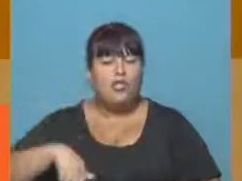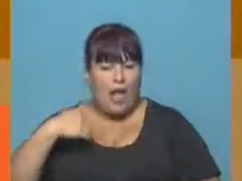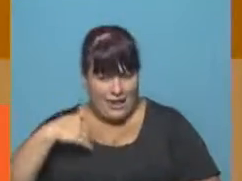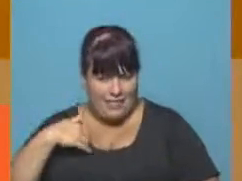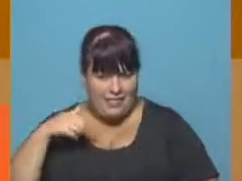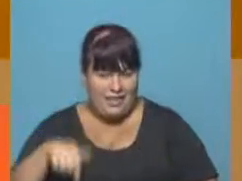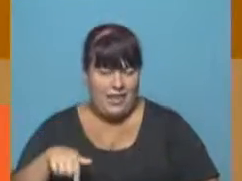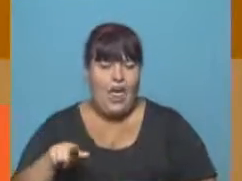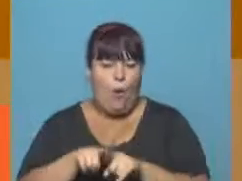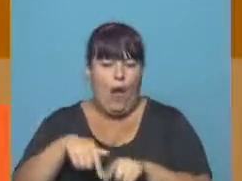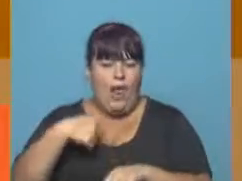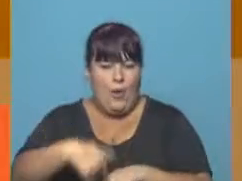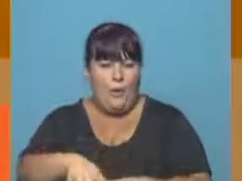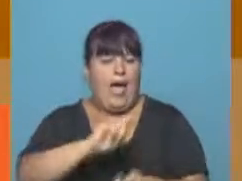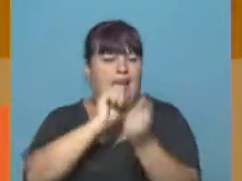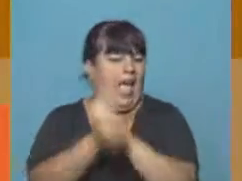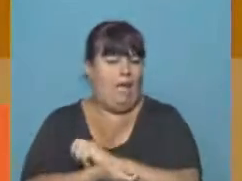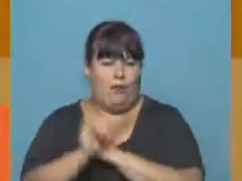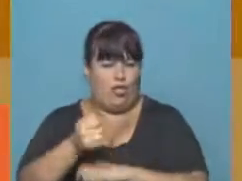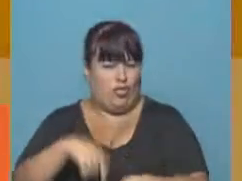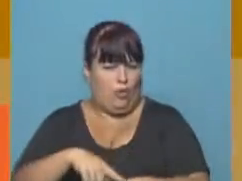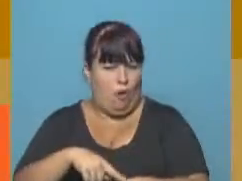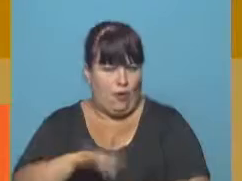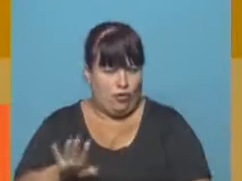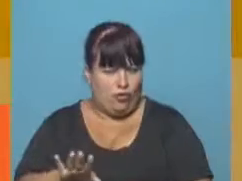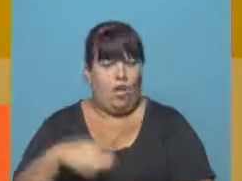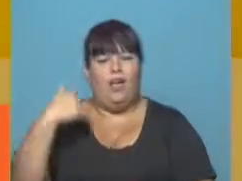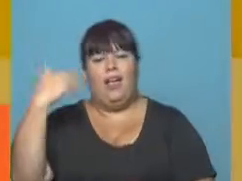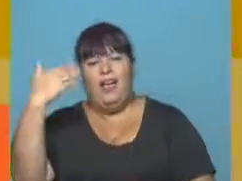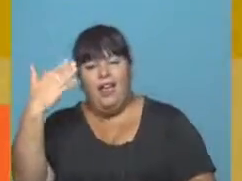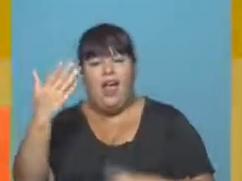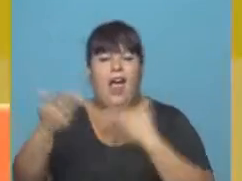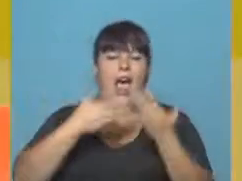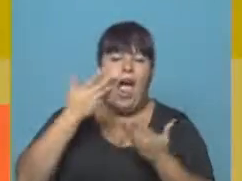hoy está en ese cambio paradigmático. El discurso y la